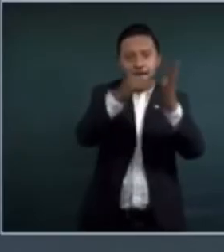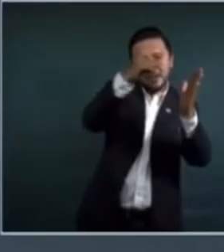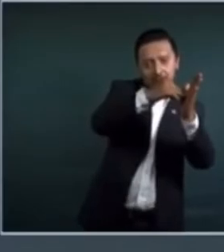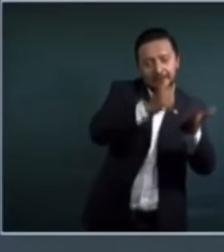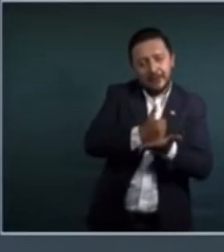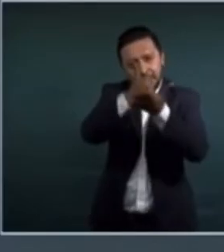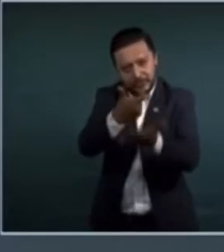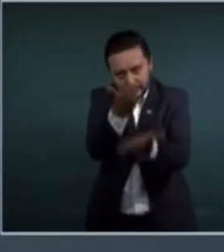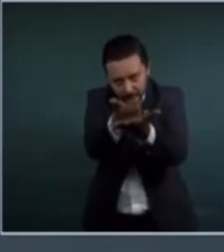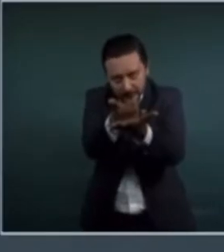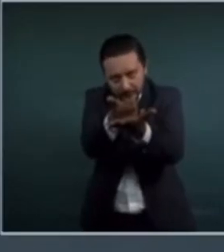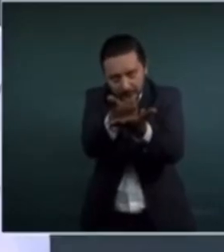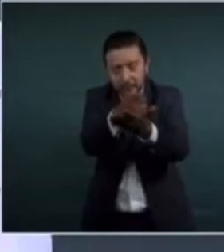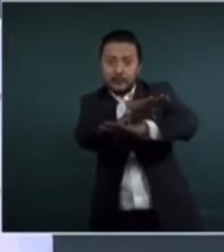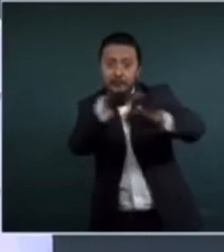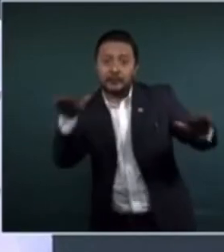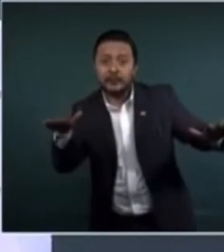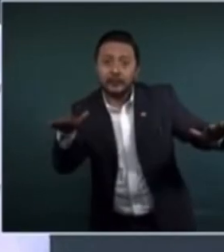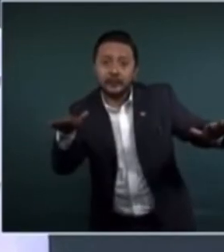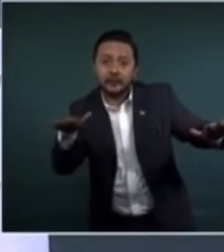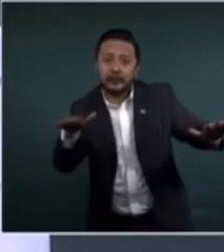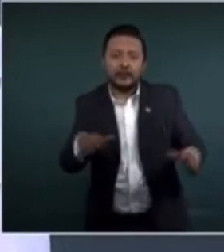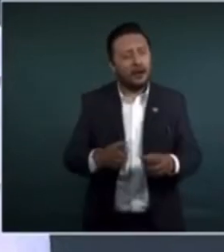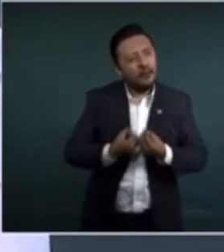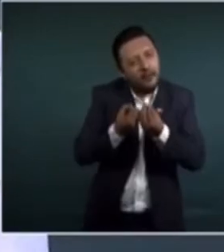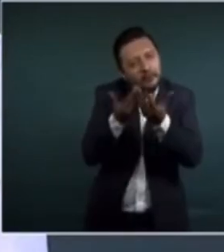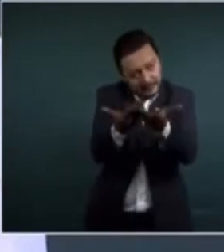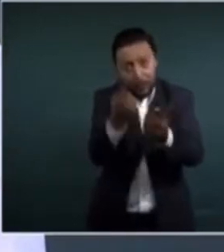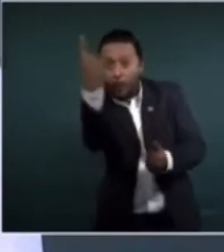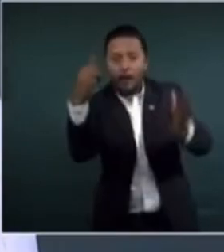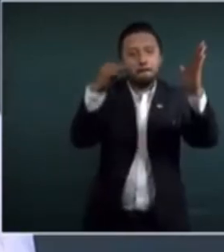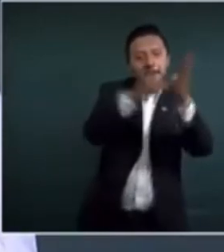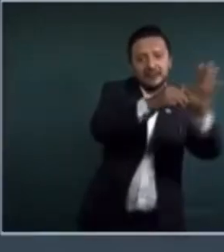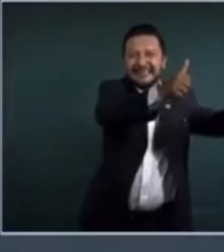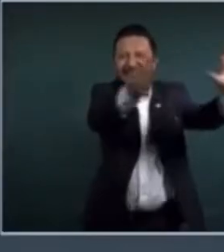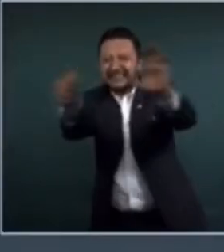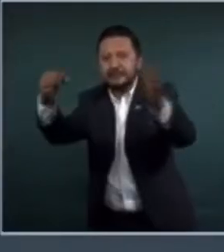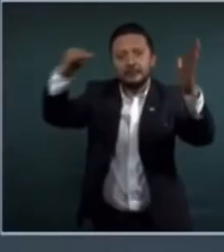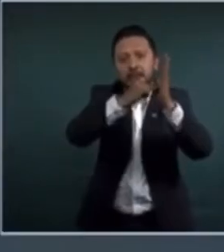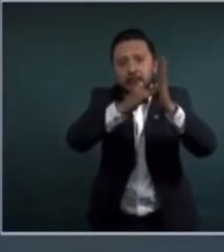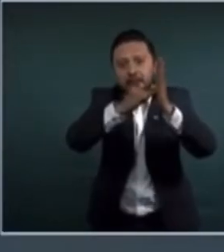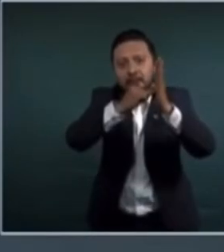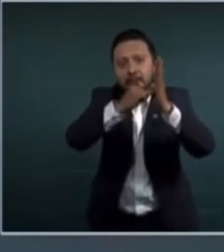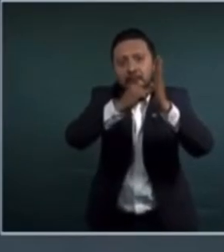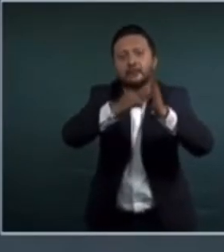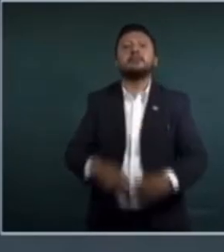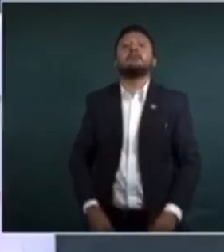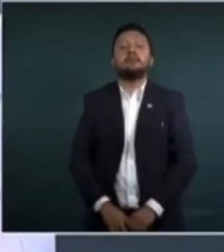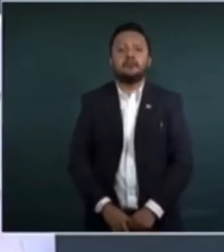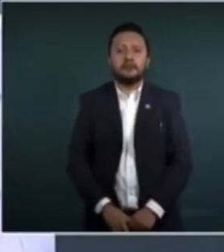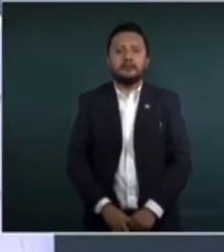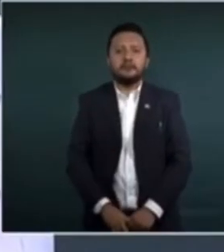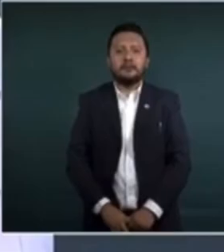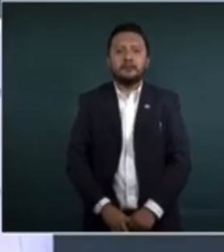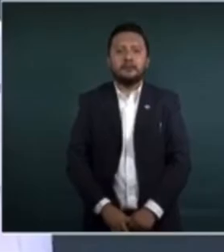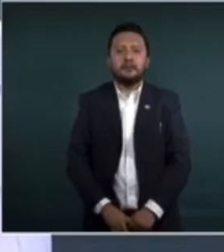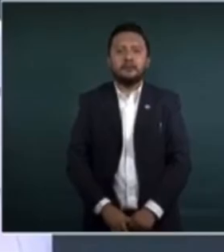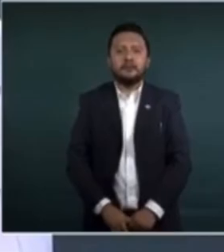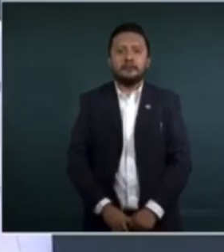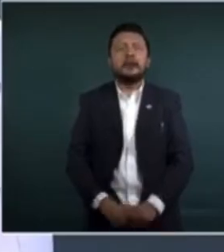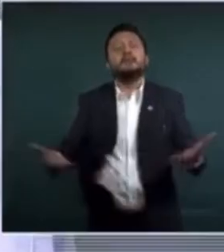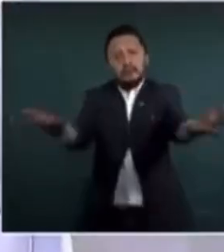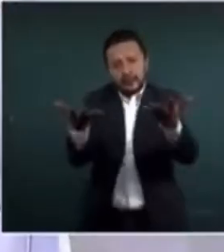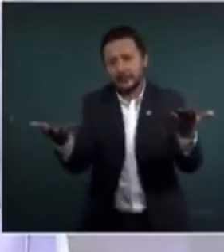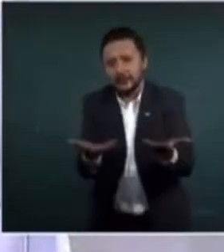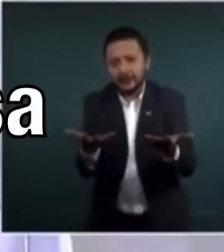créditos llevamos entregados alrededor de 1.600.000 y se van